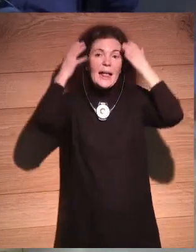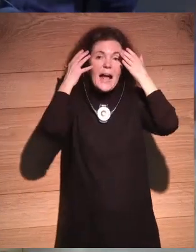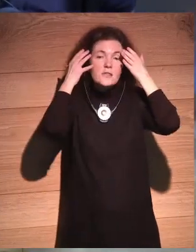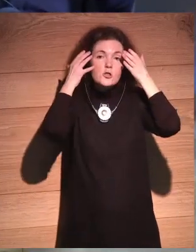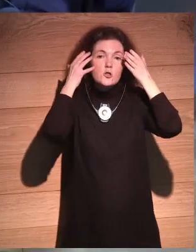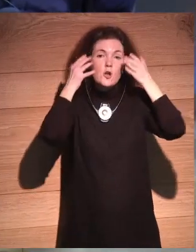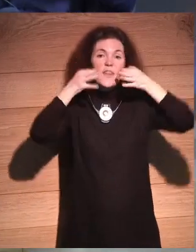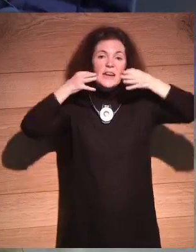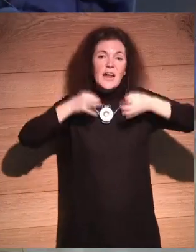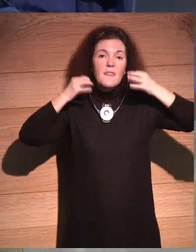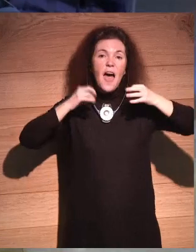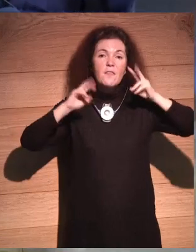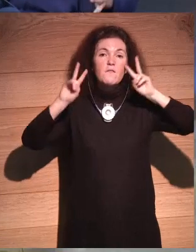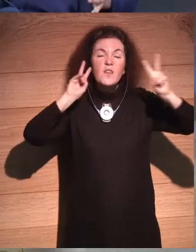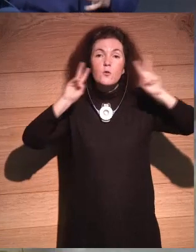virtual y ya no existes.